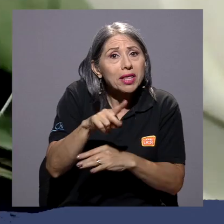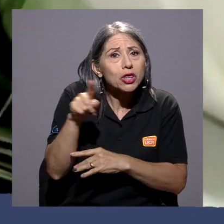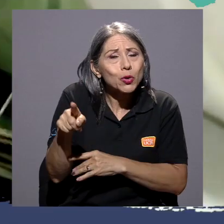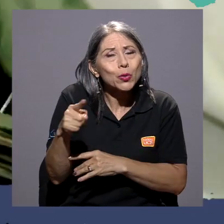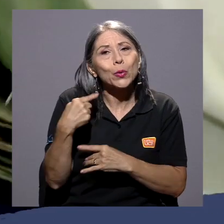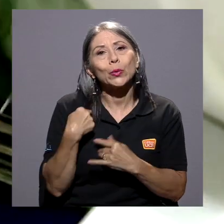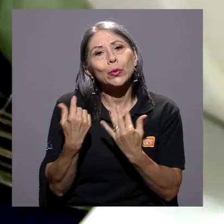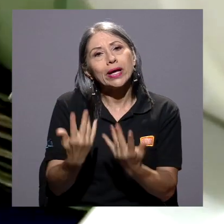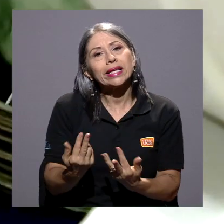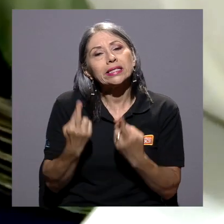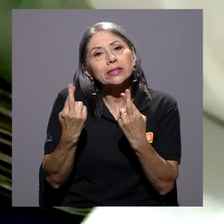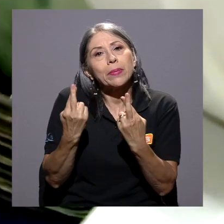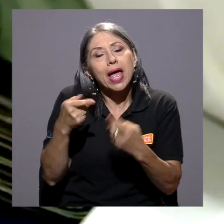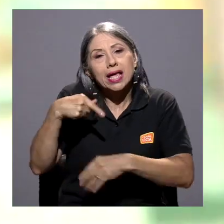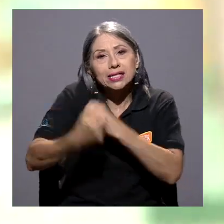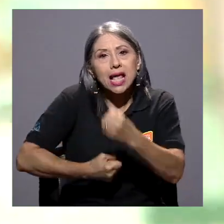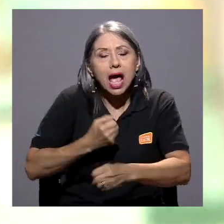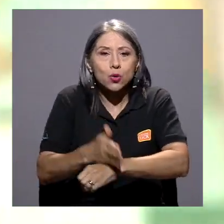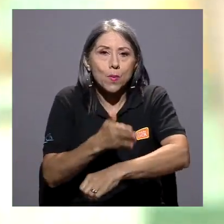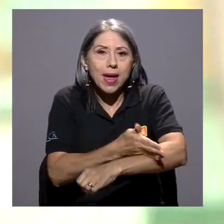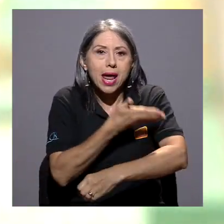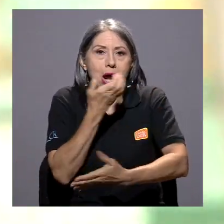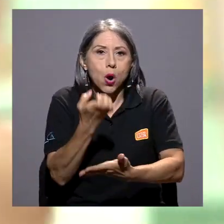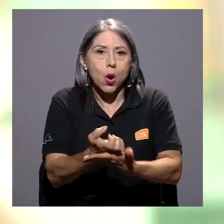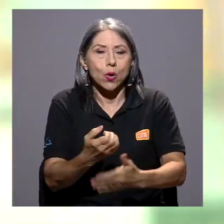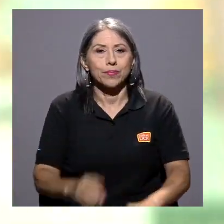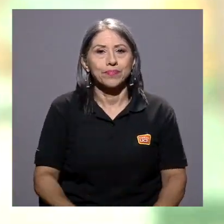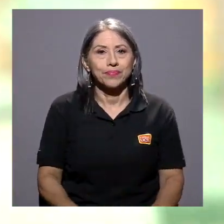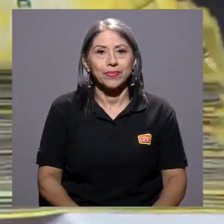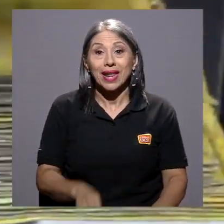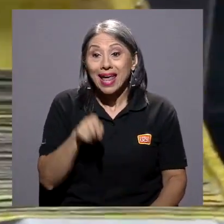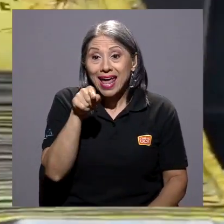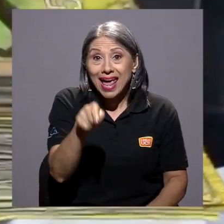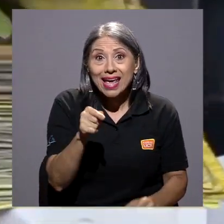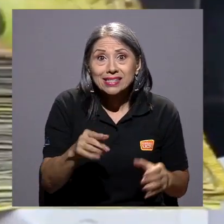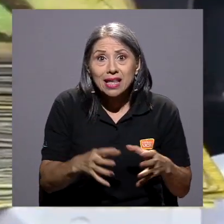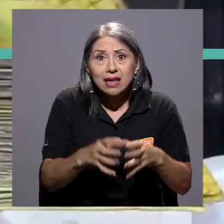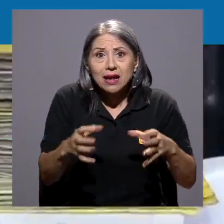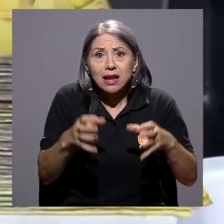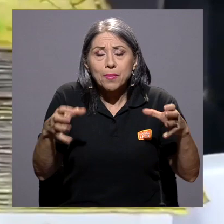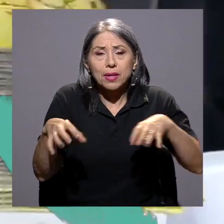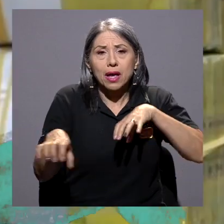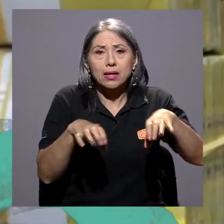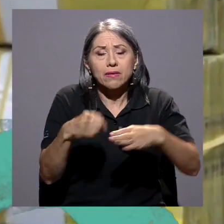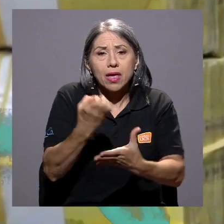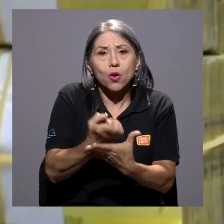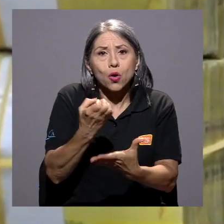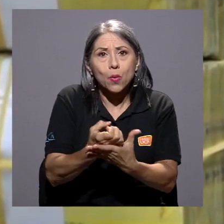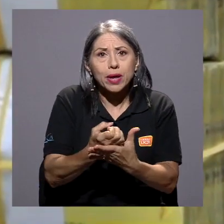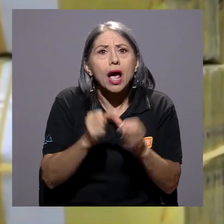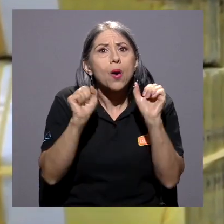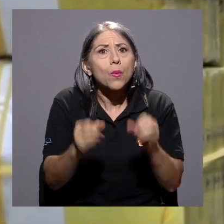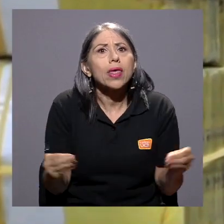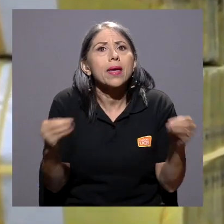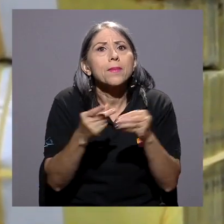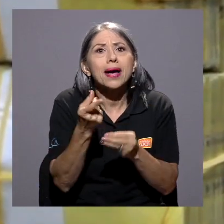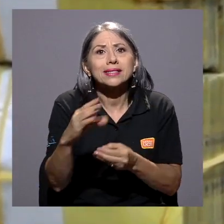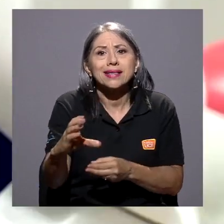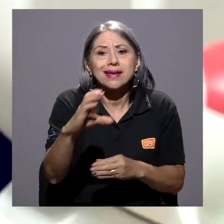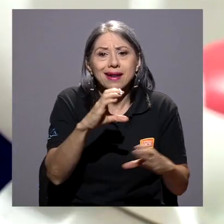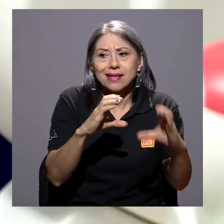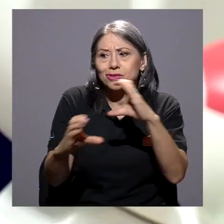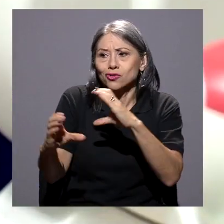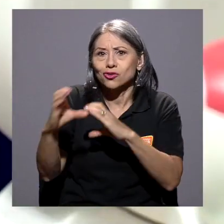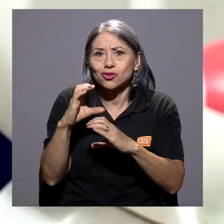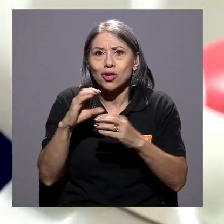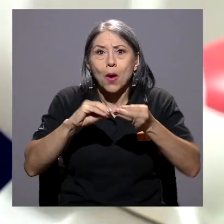sea, que en este año uno espere que la economía mejore. Este incremento en la actividad económica generaría mayores ingresos, bajaría un